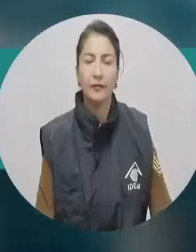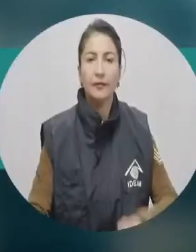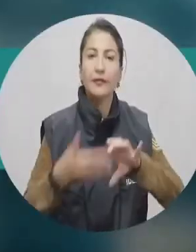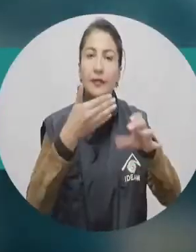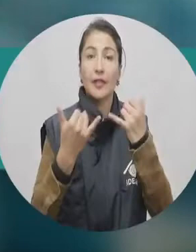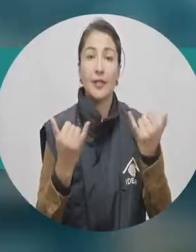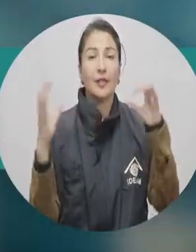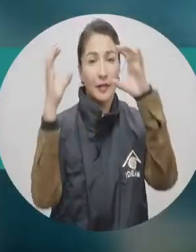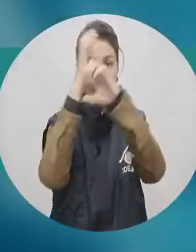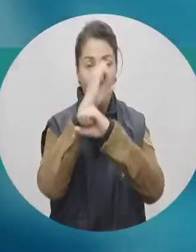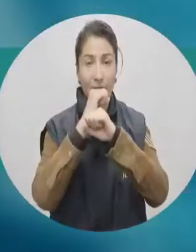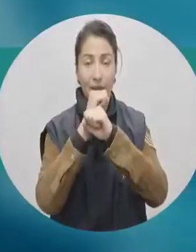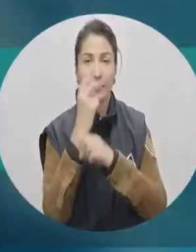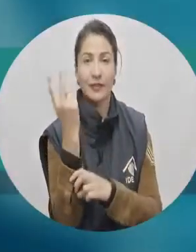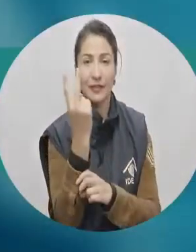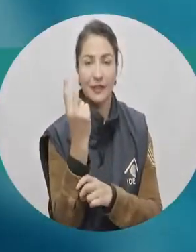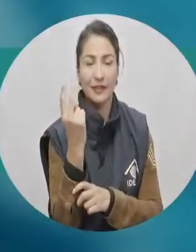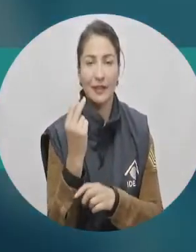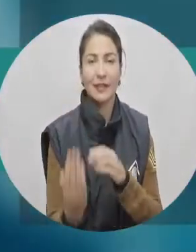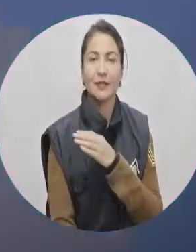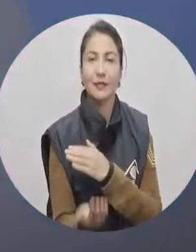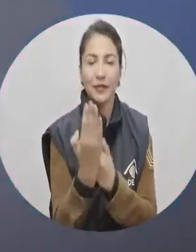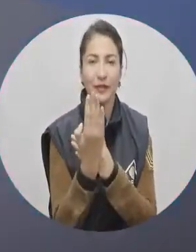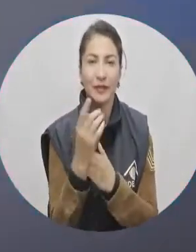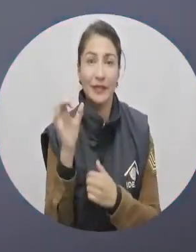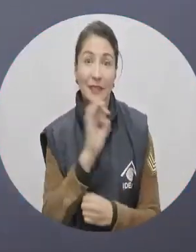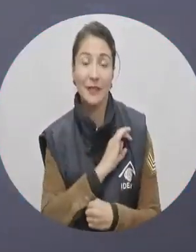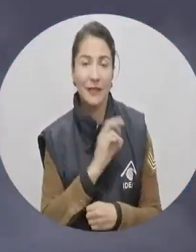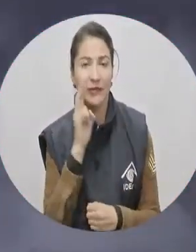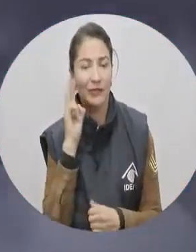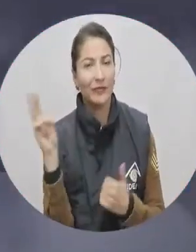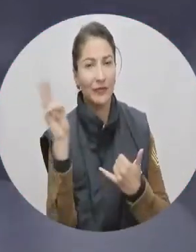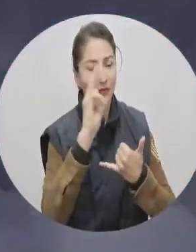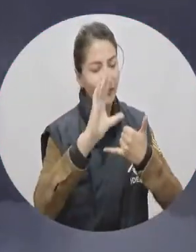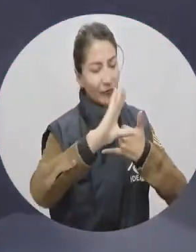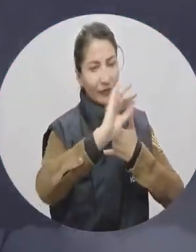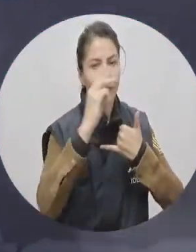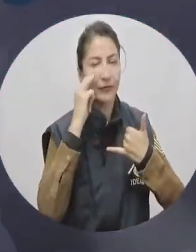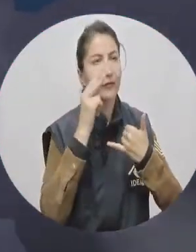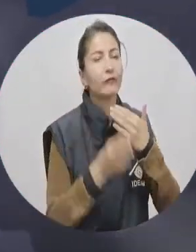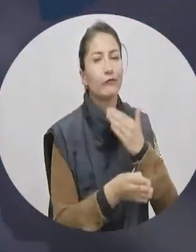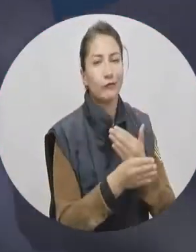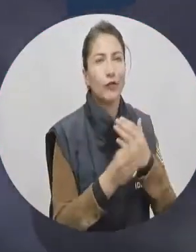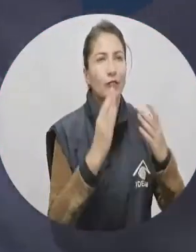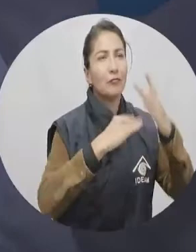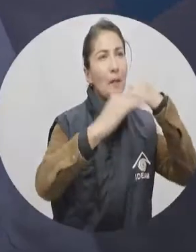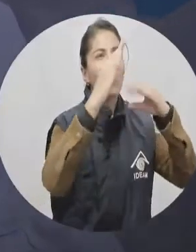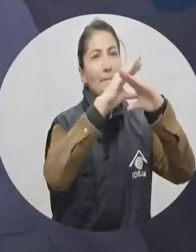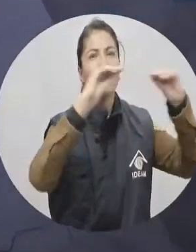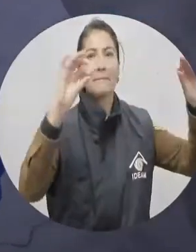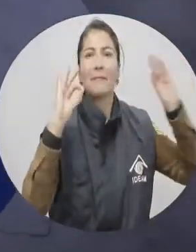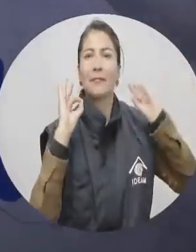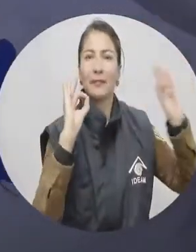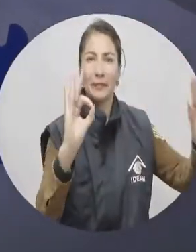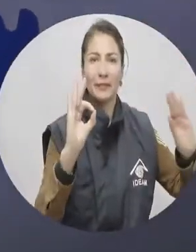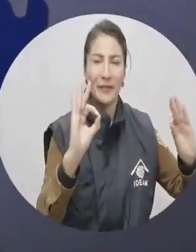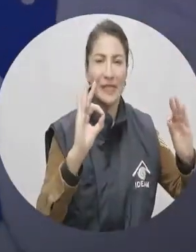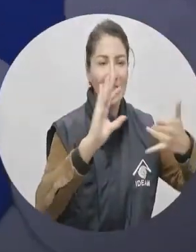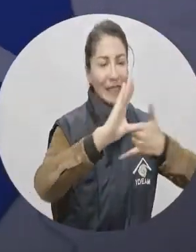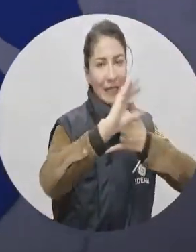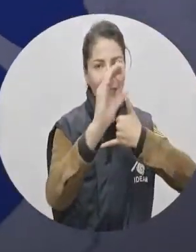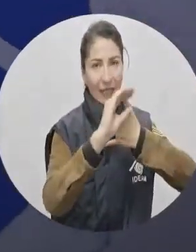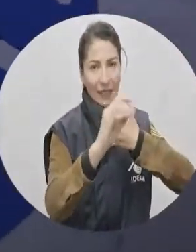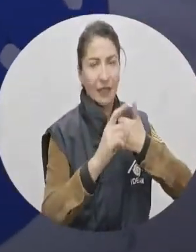Pronóstico del tiempo para la noche del viernes y la madrugada del sábado. Continúa el cielo despejado en el Caribe colombiano. Y luego de las